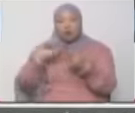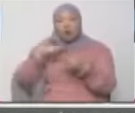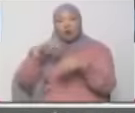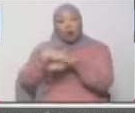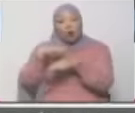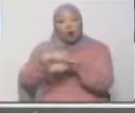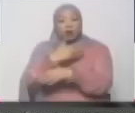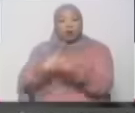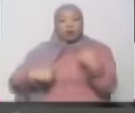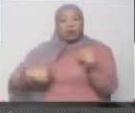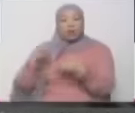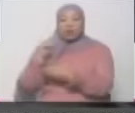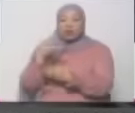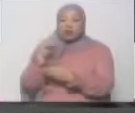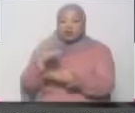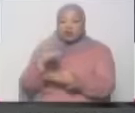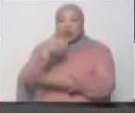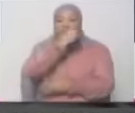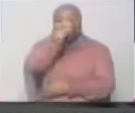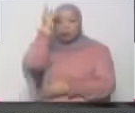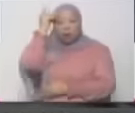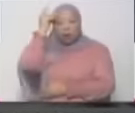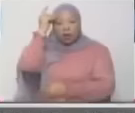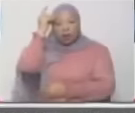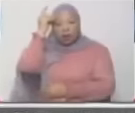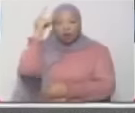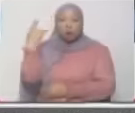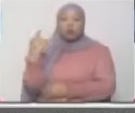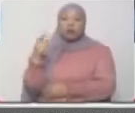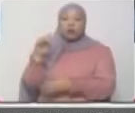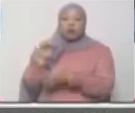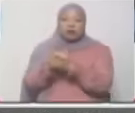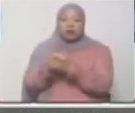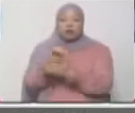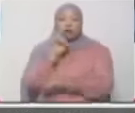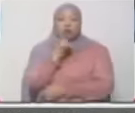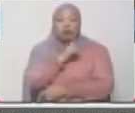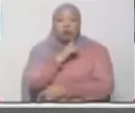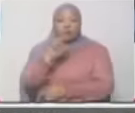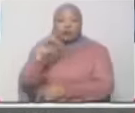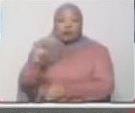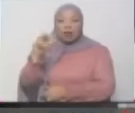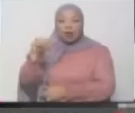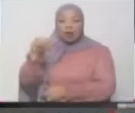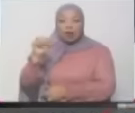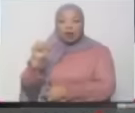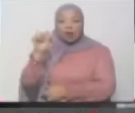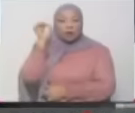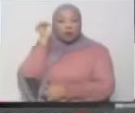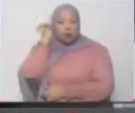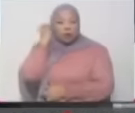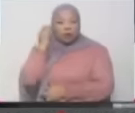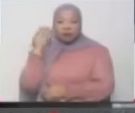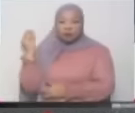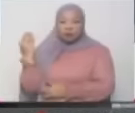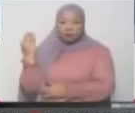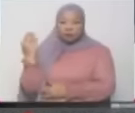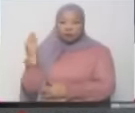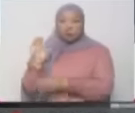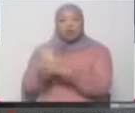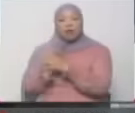Cabello, Ana Evia, Ana Sepúlveda, Giancarlo Rodríguez,